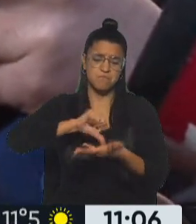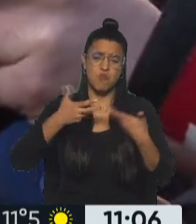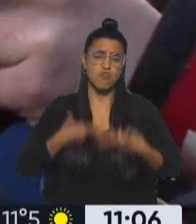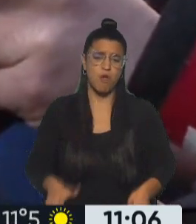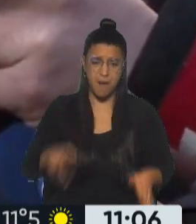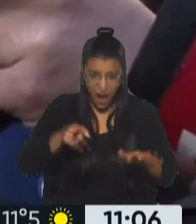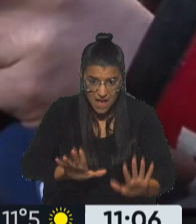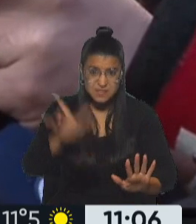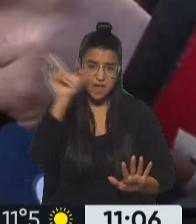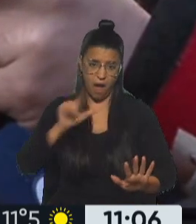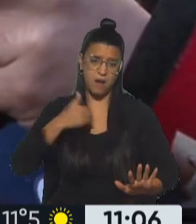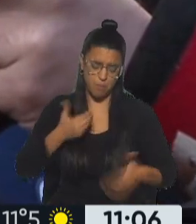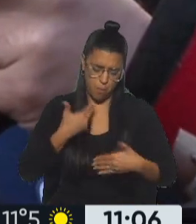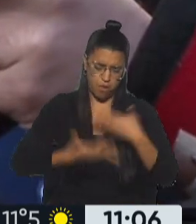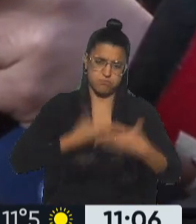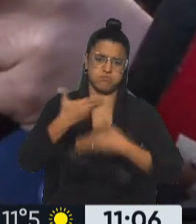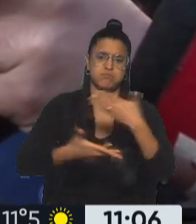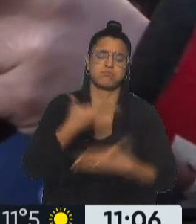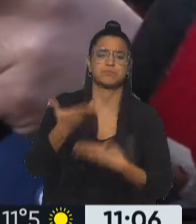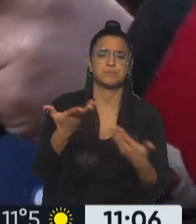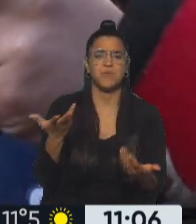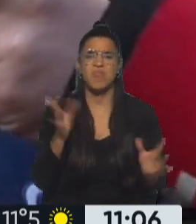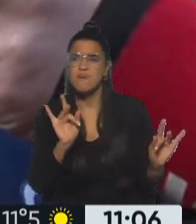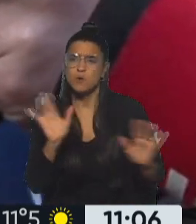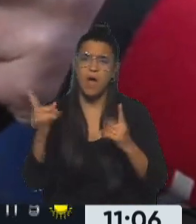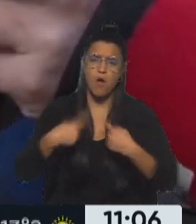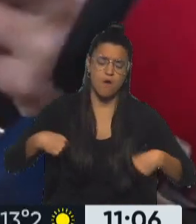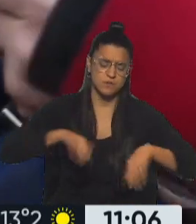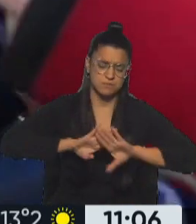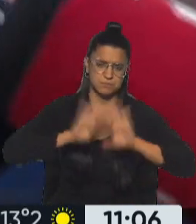condiciones para superar la dificultad y entrar en un largo camino.